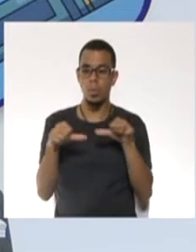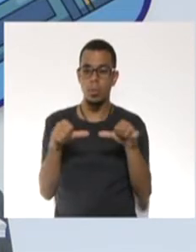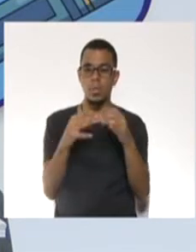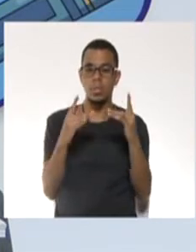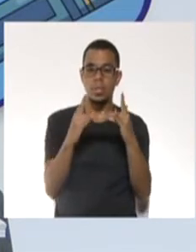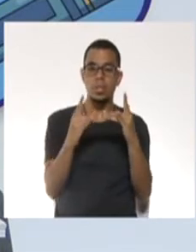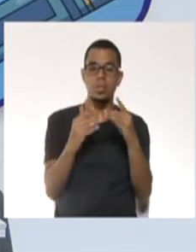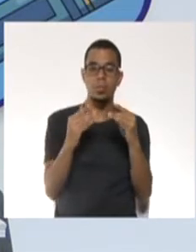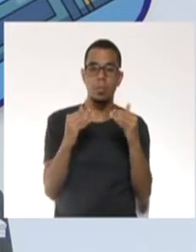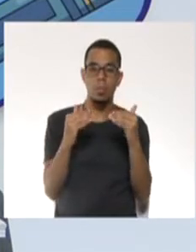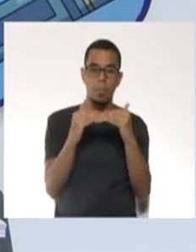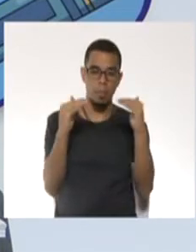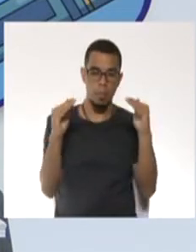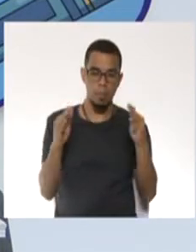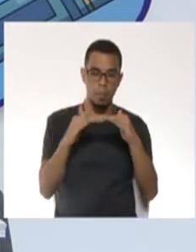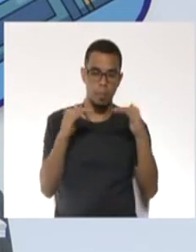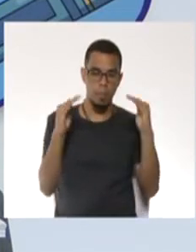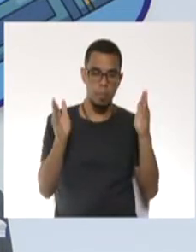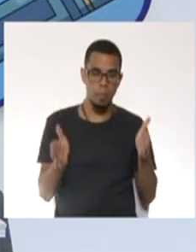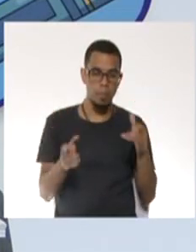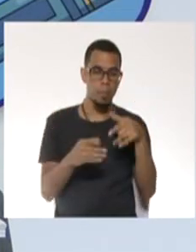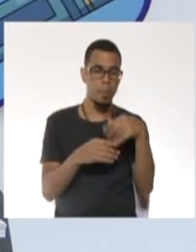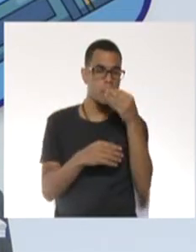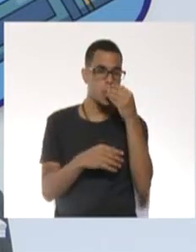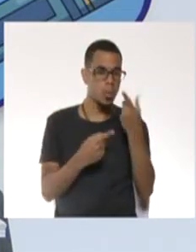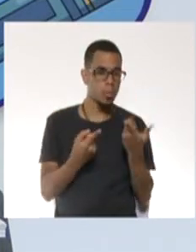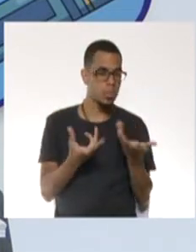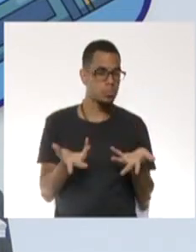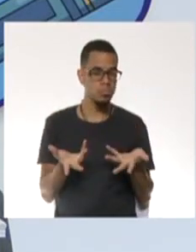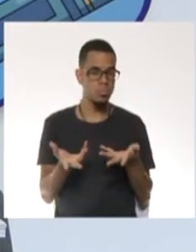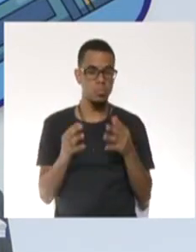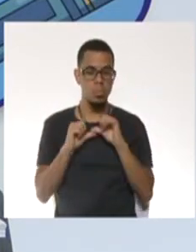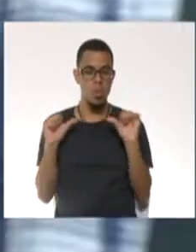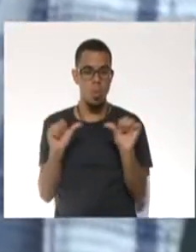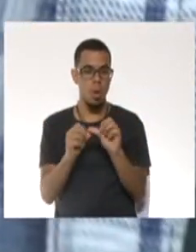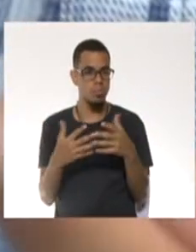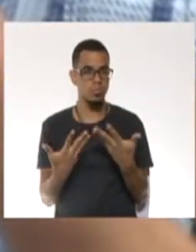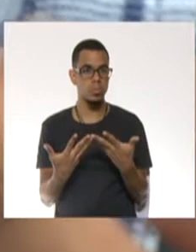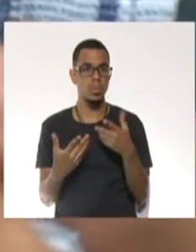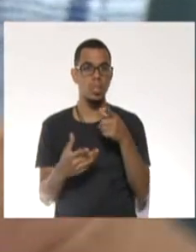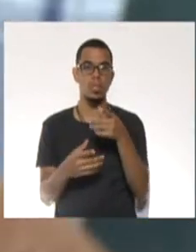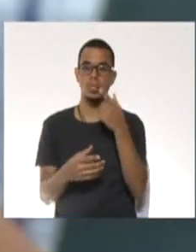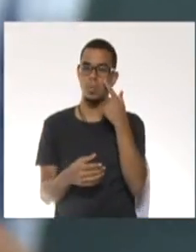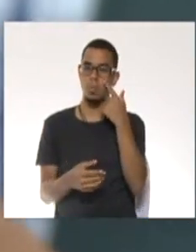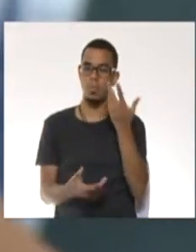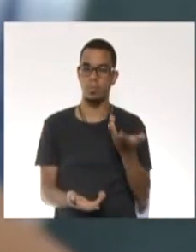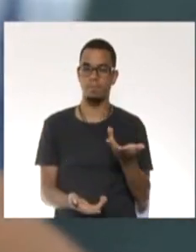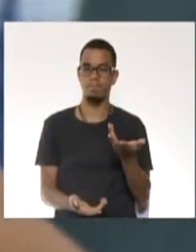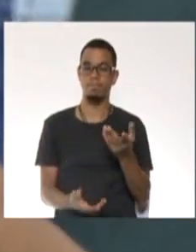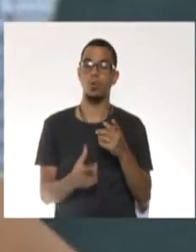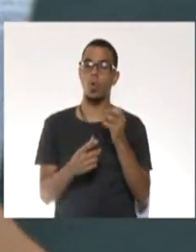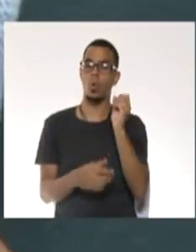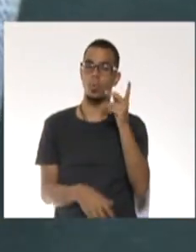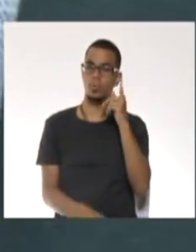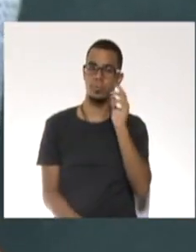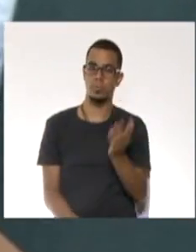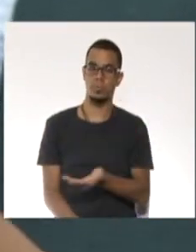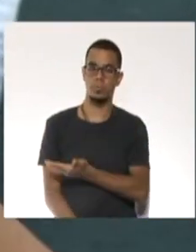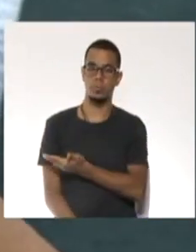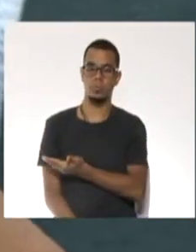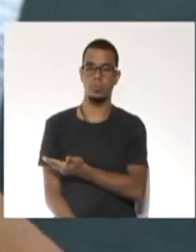en nuestro entorno podemos aplicar la física. Fíjense, aquí tengo una demostración, aquí tengo una moneda,